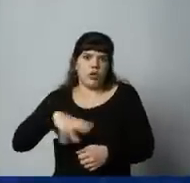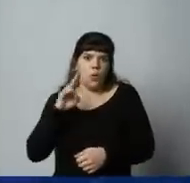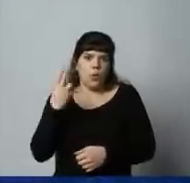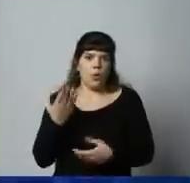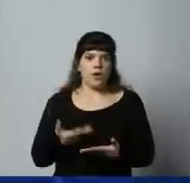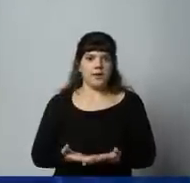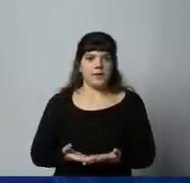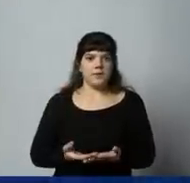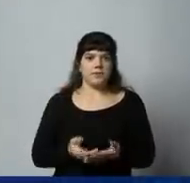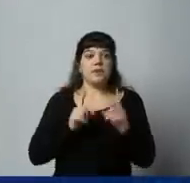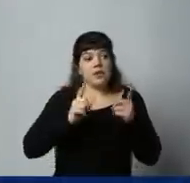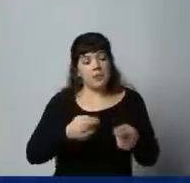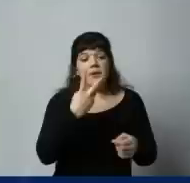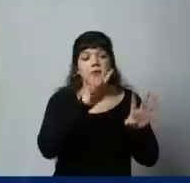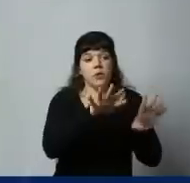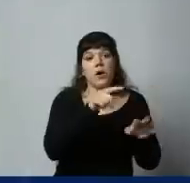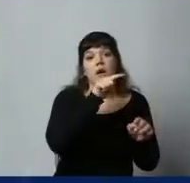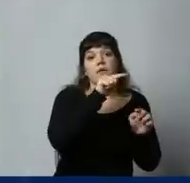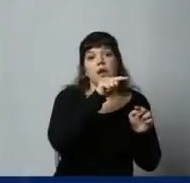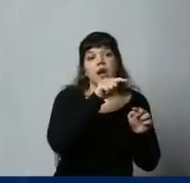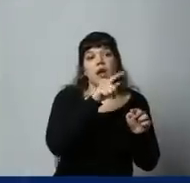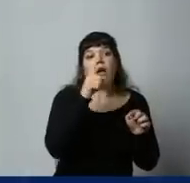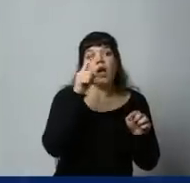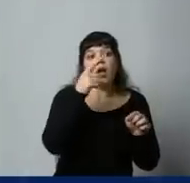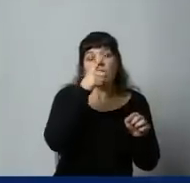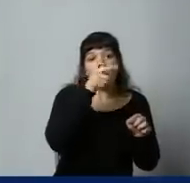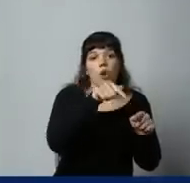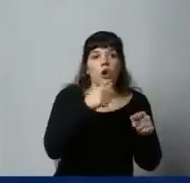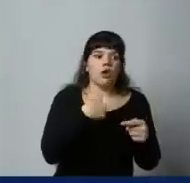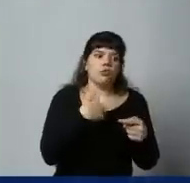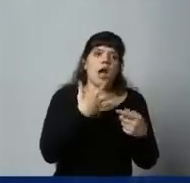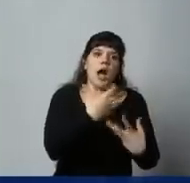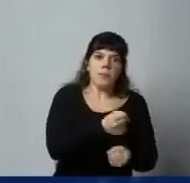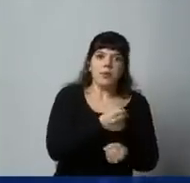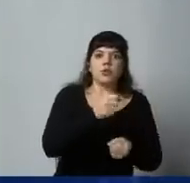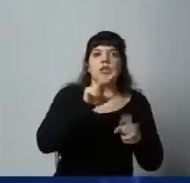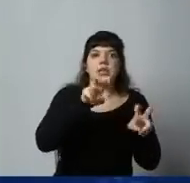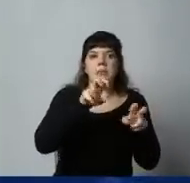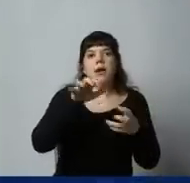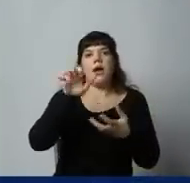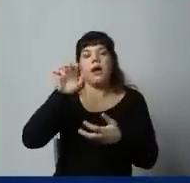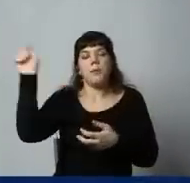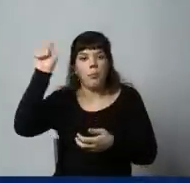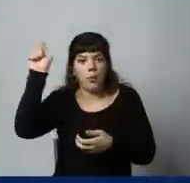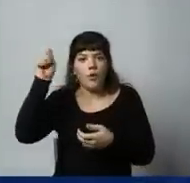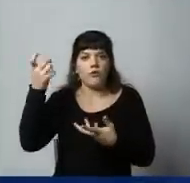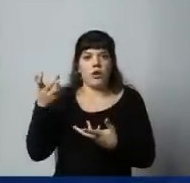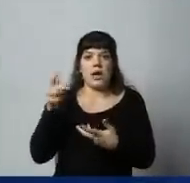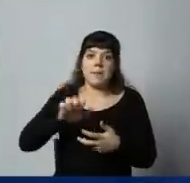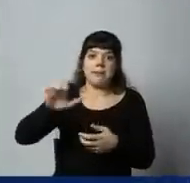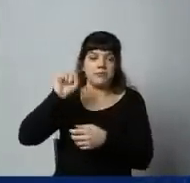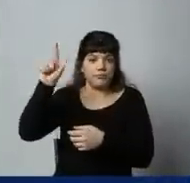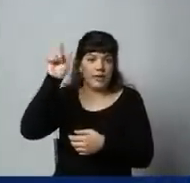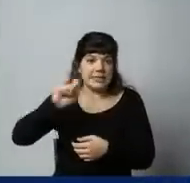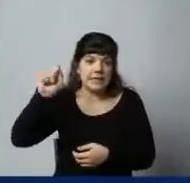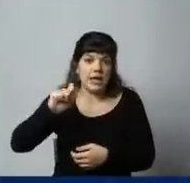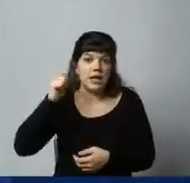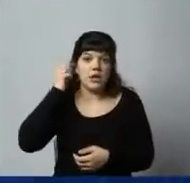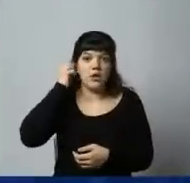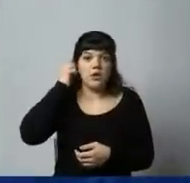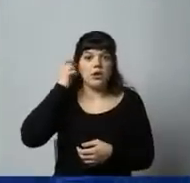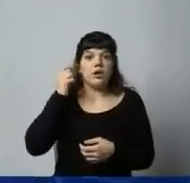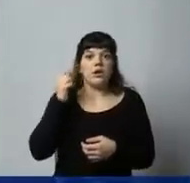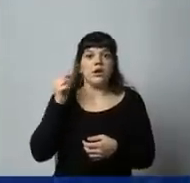el 29 va a ser una movilización en defensa digamos de de nuestros entes públicos y las empresas del estado y principalmente el